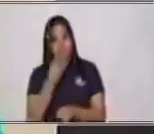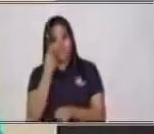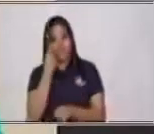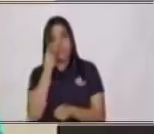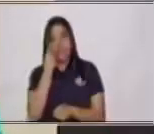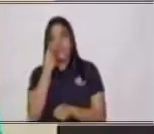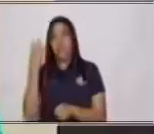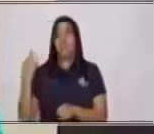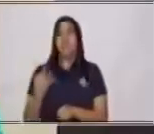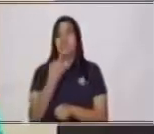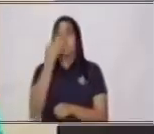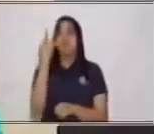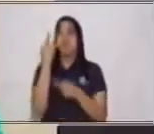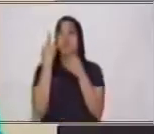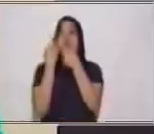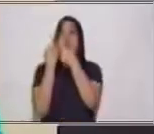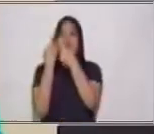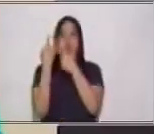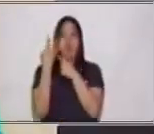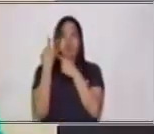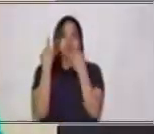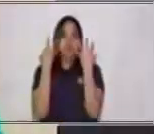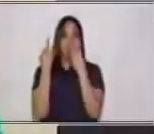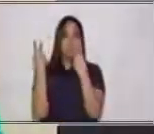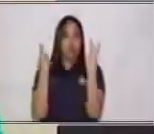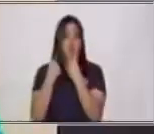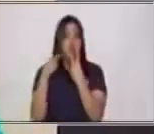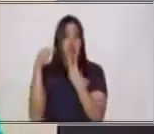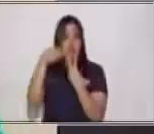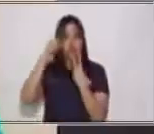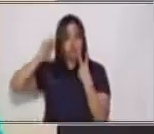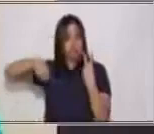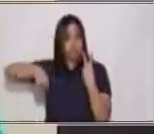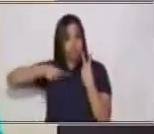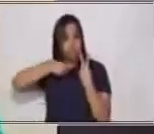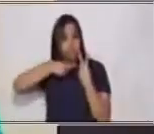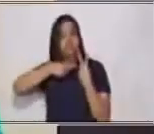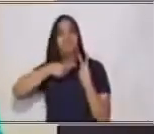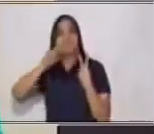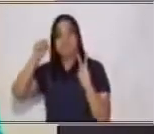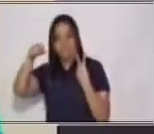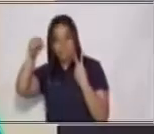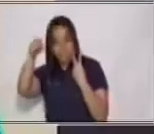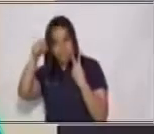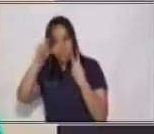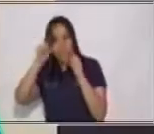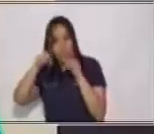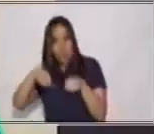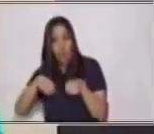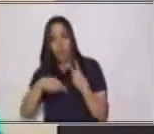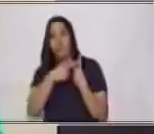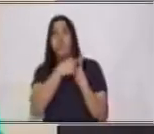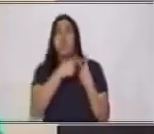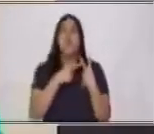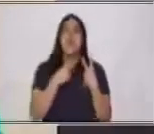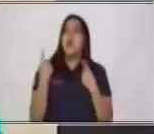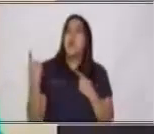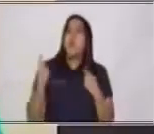raíces cúbicas de estos dos factores? Sí. ¿Cuáles serían esas